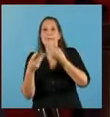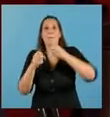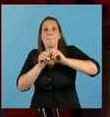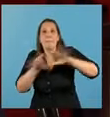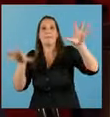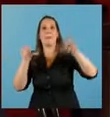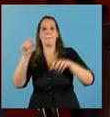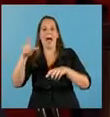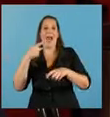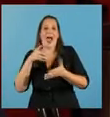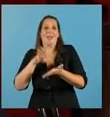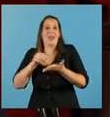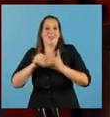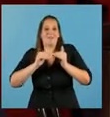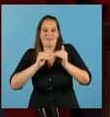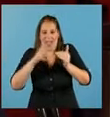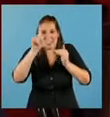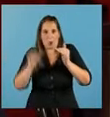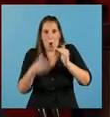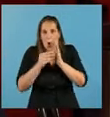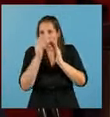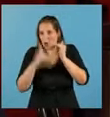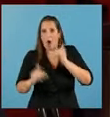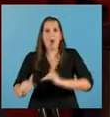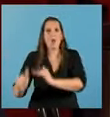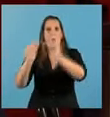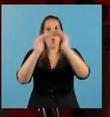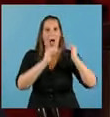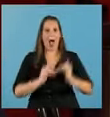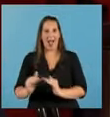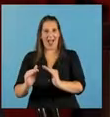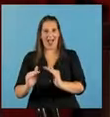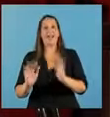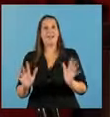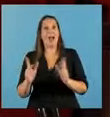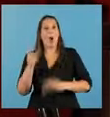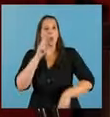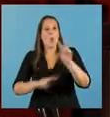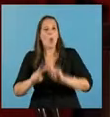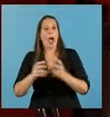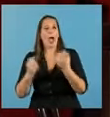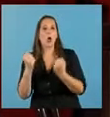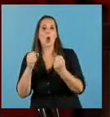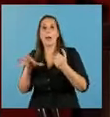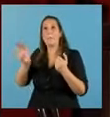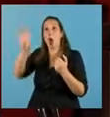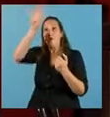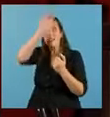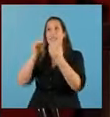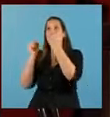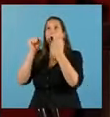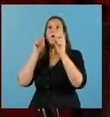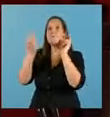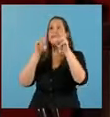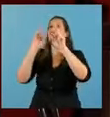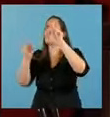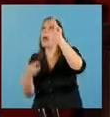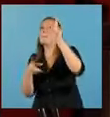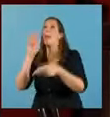territorial, mediante la cual se fortalecerán las estructuras económicas en las provincias con planificación